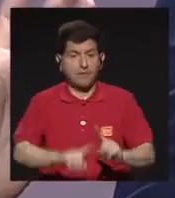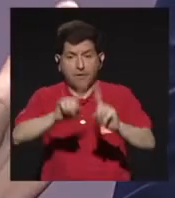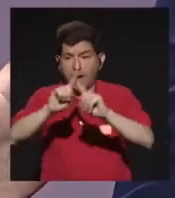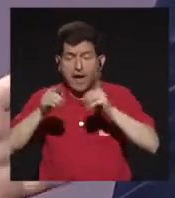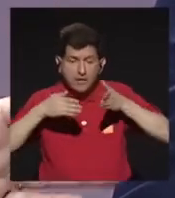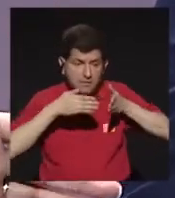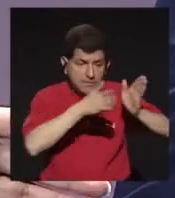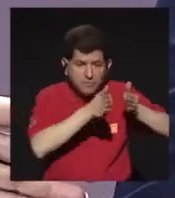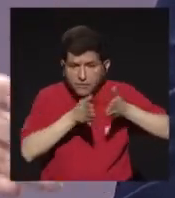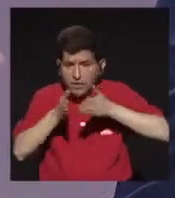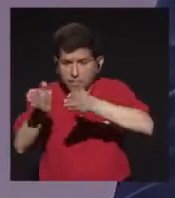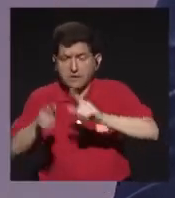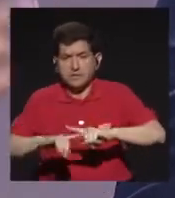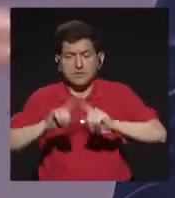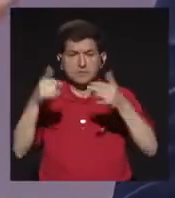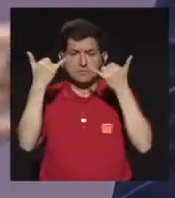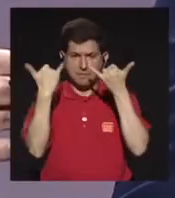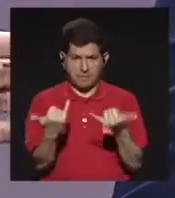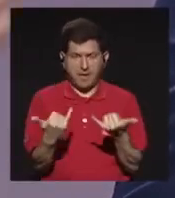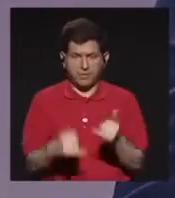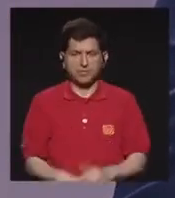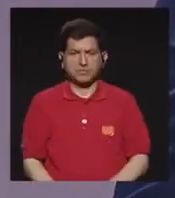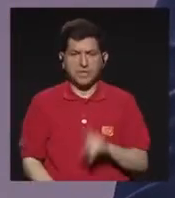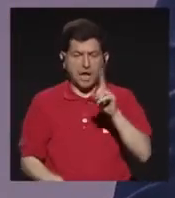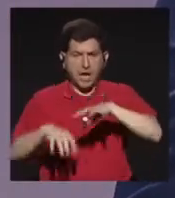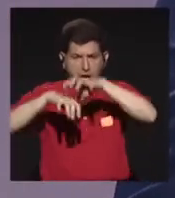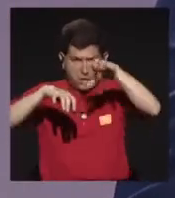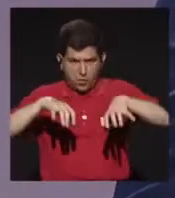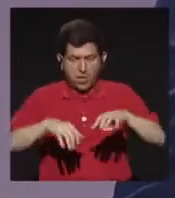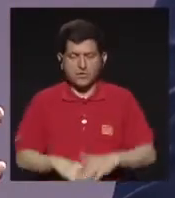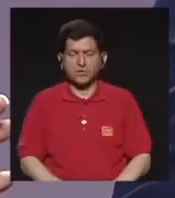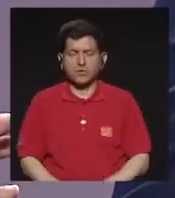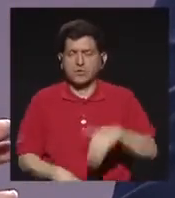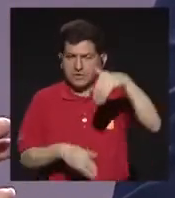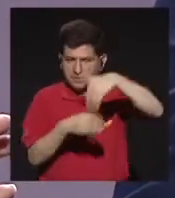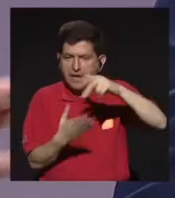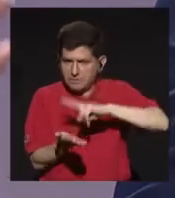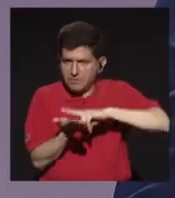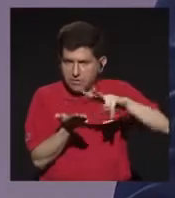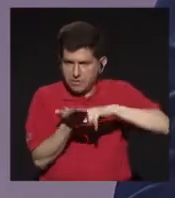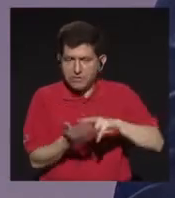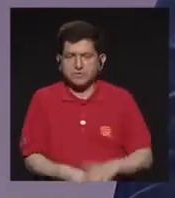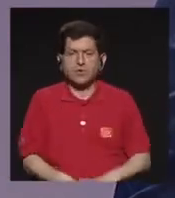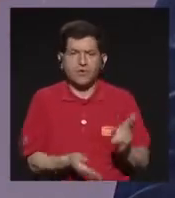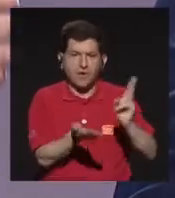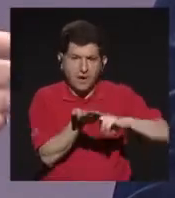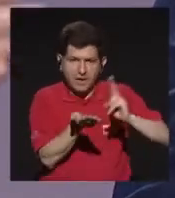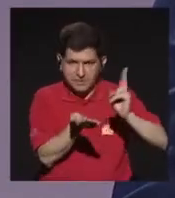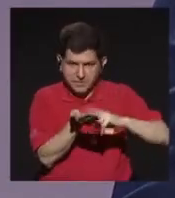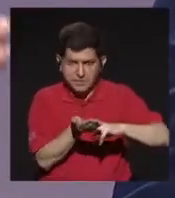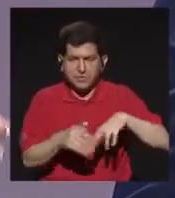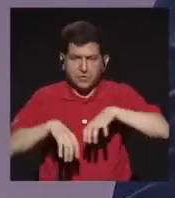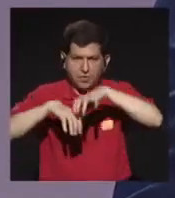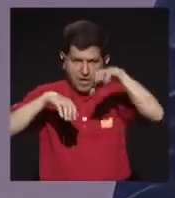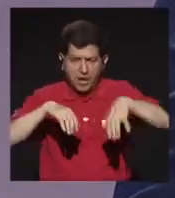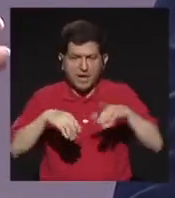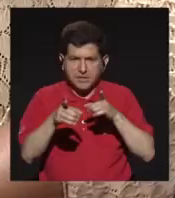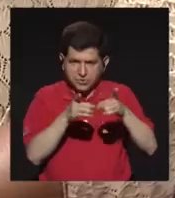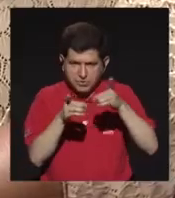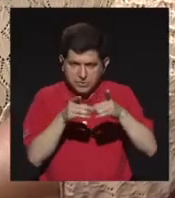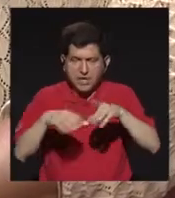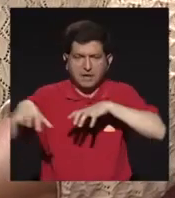diversas rutas, pero ya por entrar en un cantón, por ejemplo en Liberación Nacional, la inscripción en un cantón de distritales